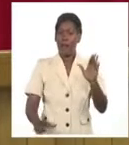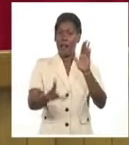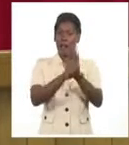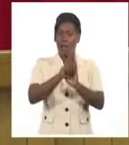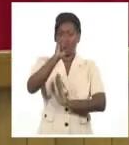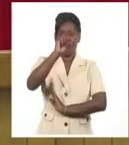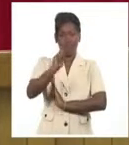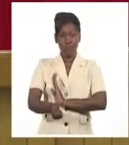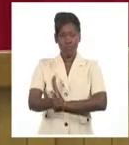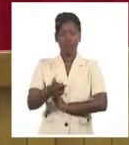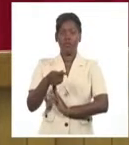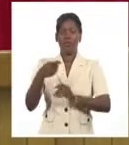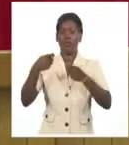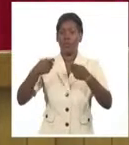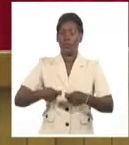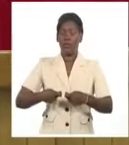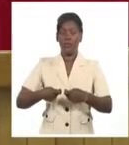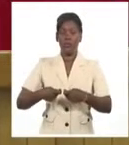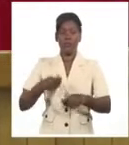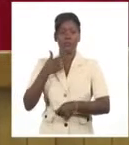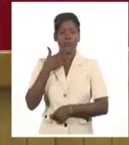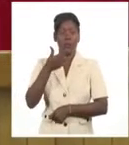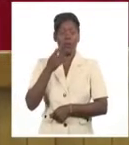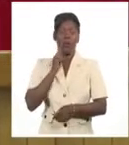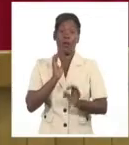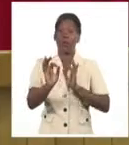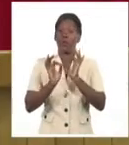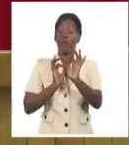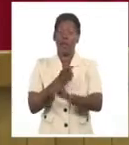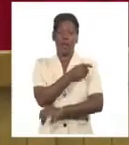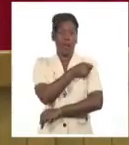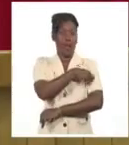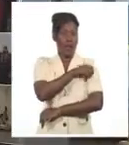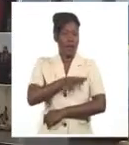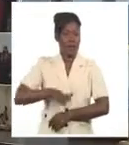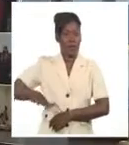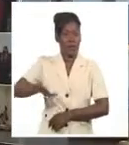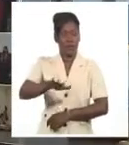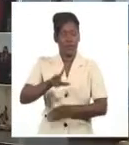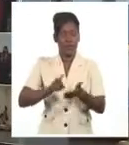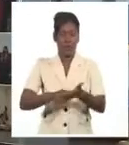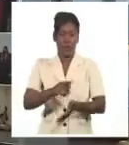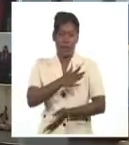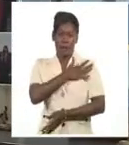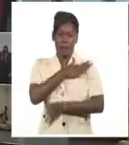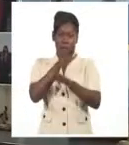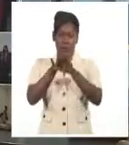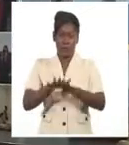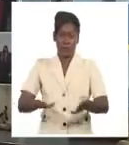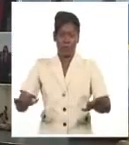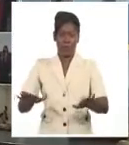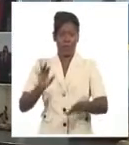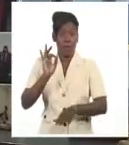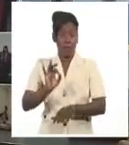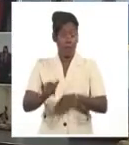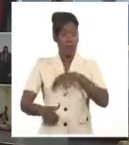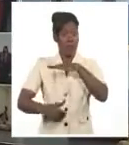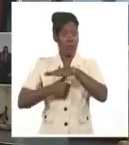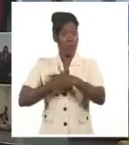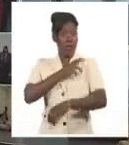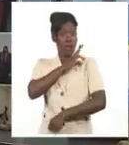de las personas la seguridad jurídica y la posición asimismo el presidente del tribunal supremo-